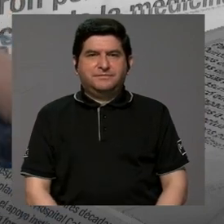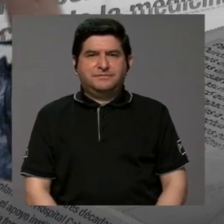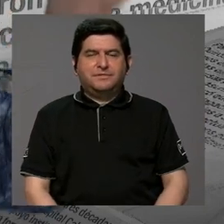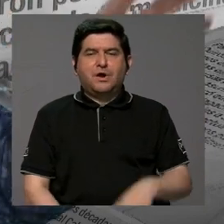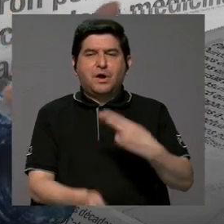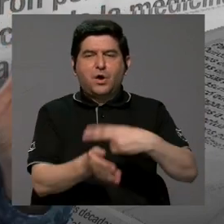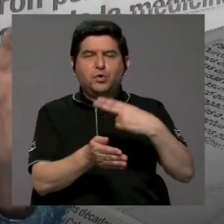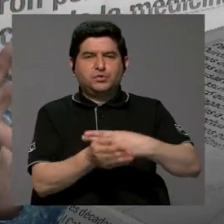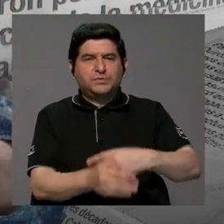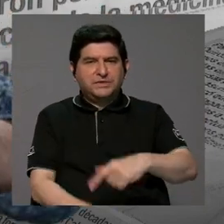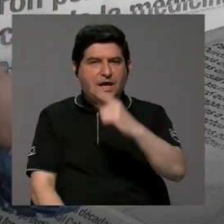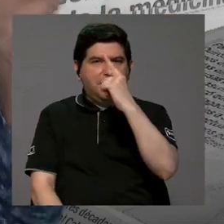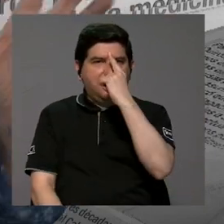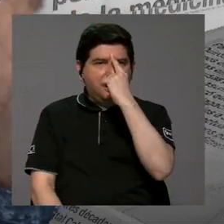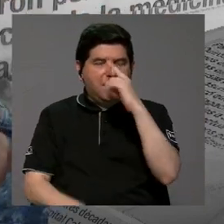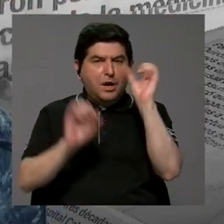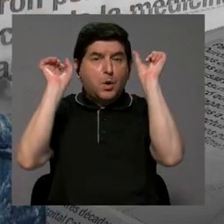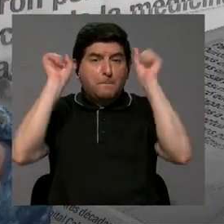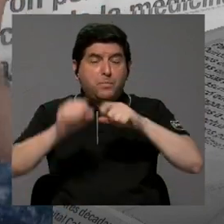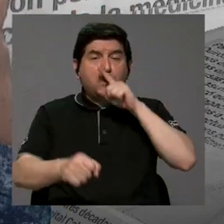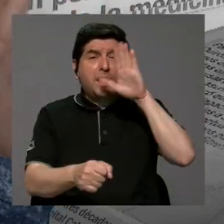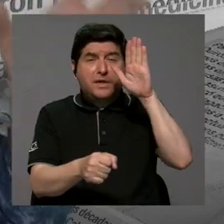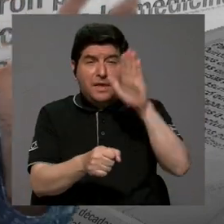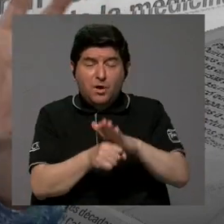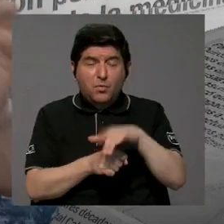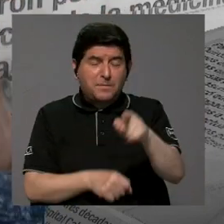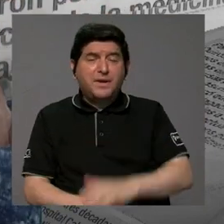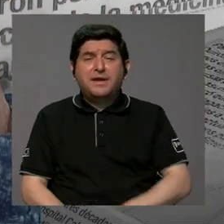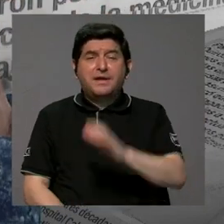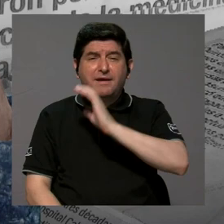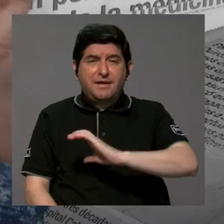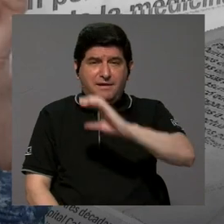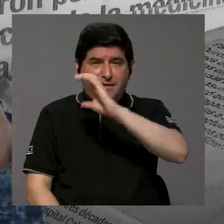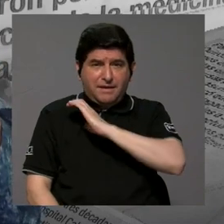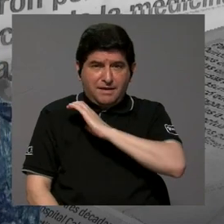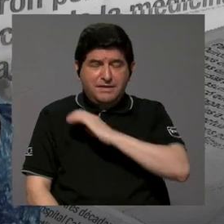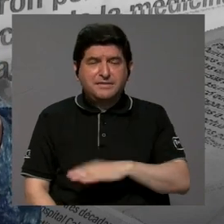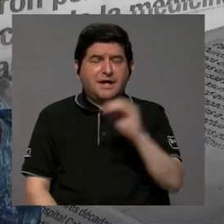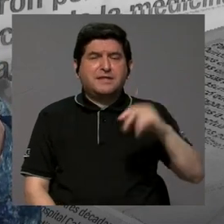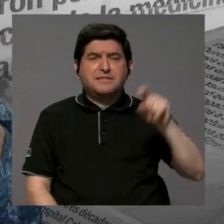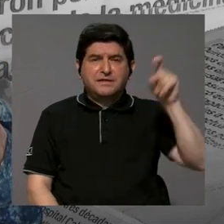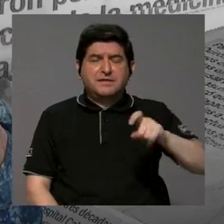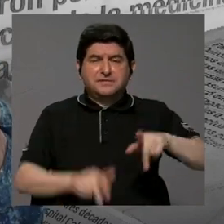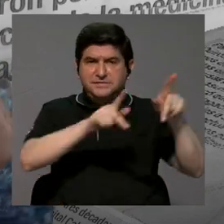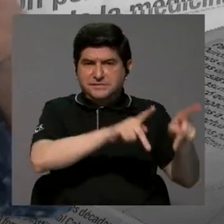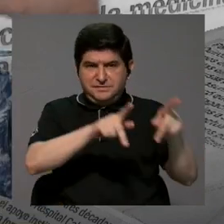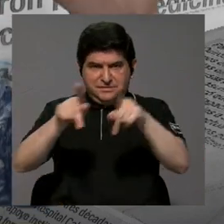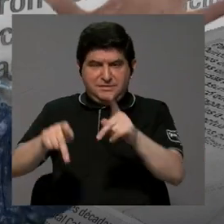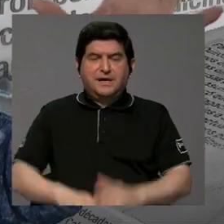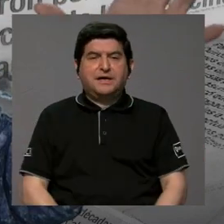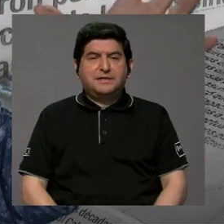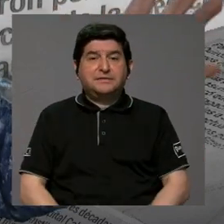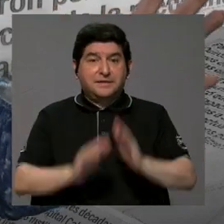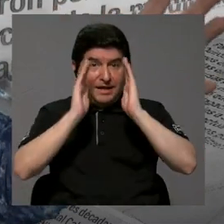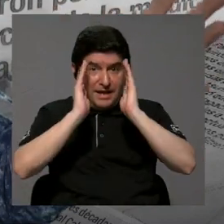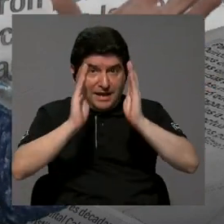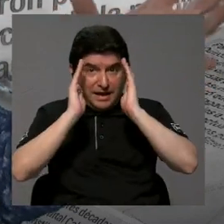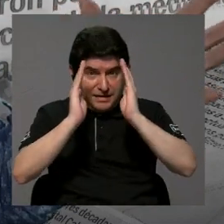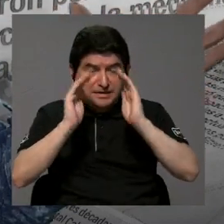el Calderón Guardia vaya a cumplir con esa calidad y las necesidades de los pacientes para